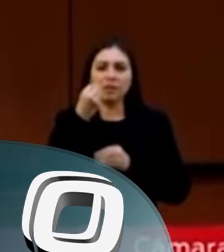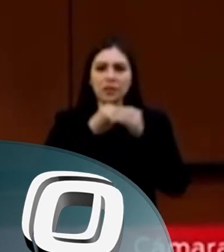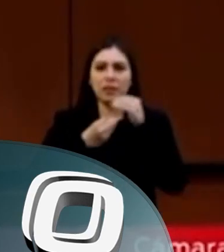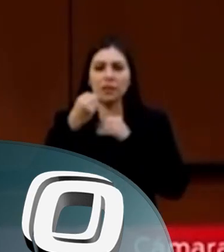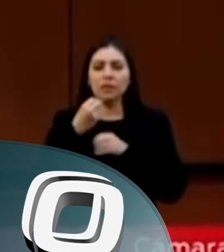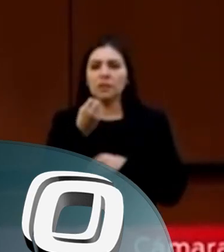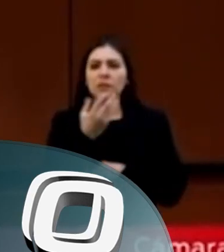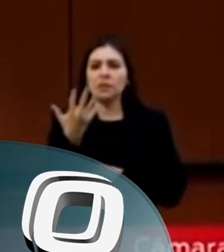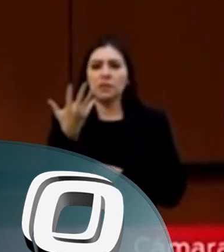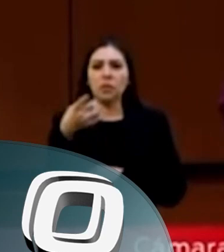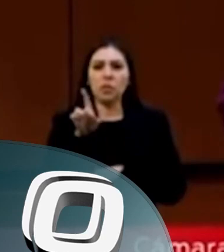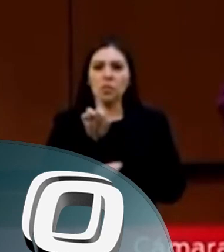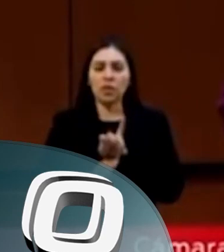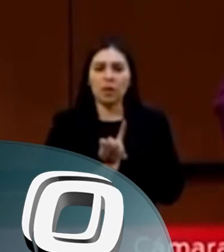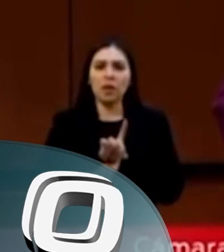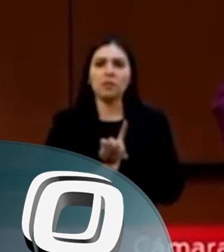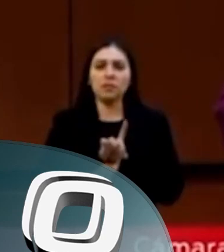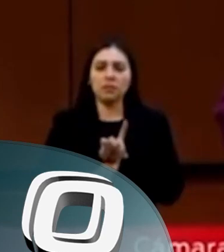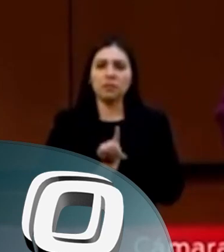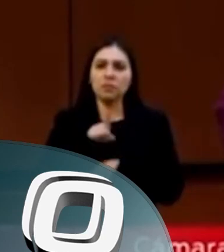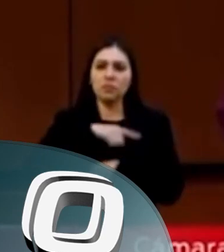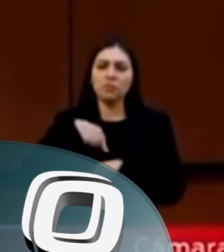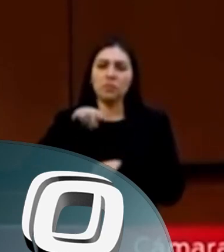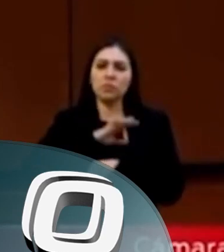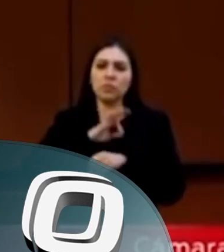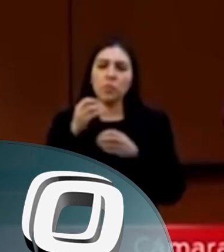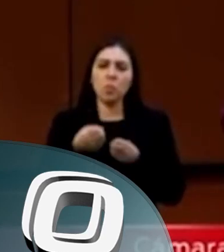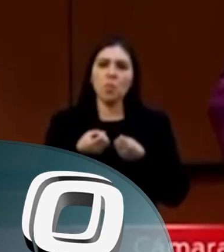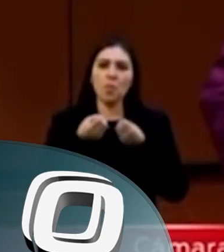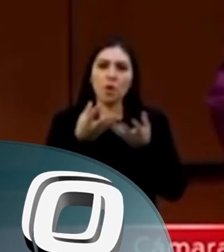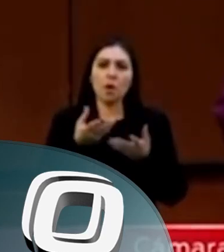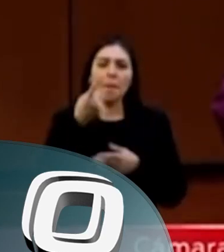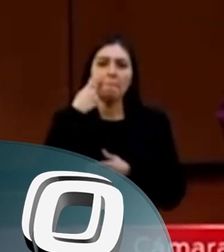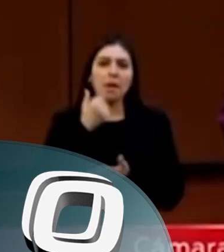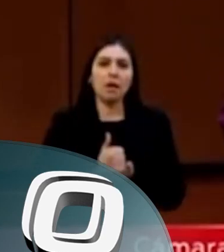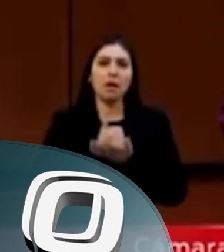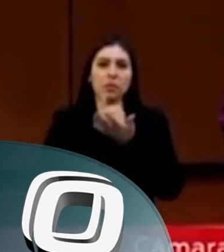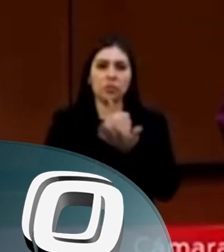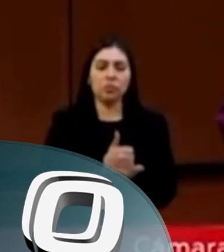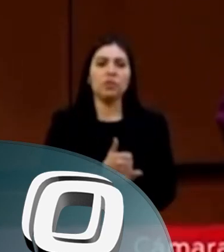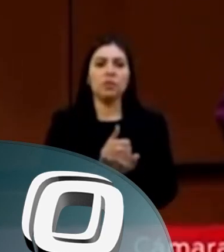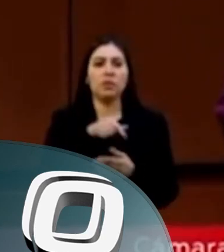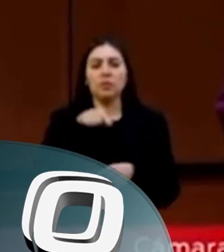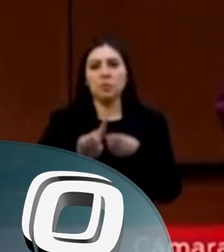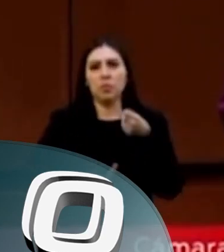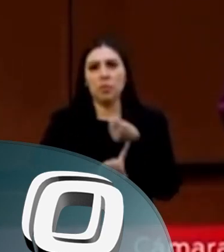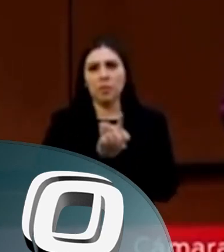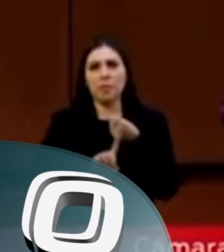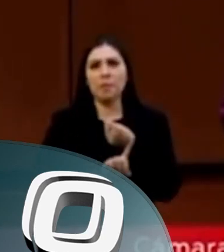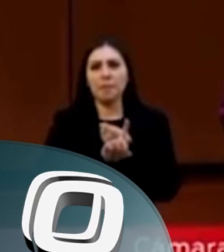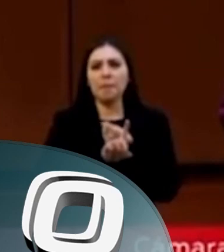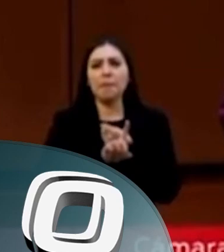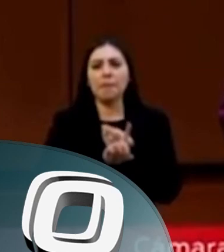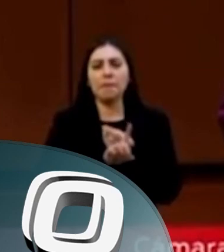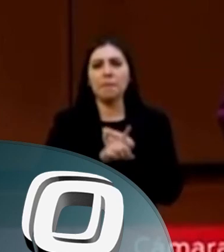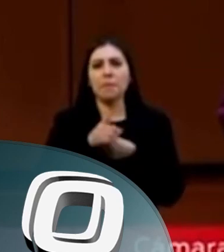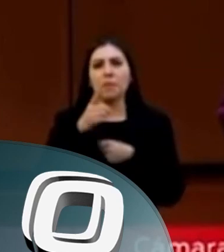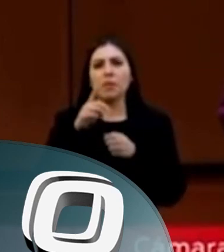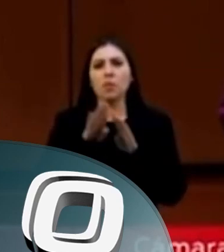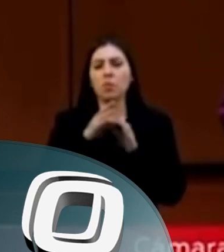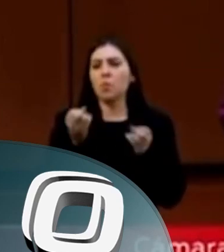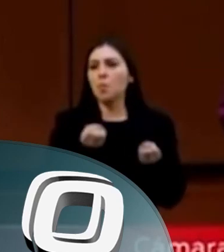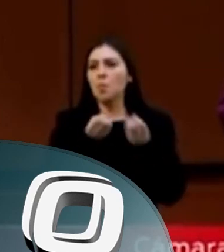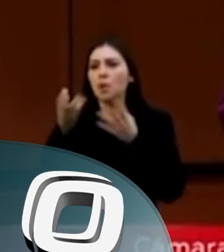ser proporcionados a ayudar en esta tragedia a través de la Cruz